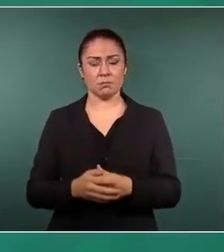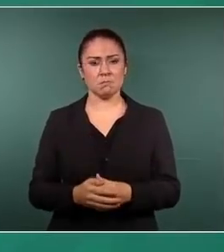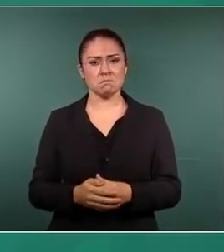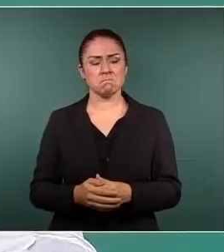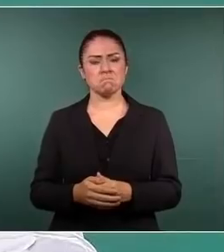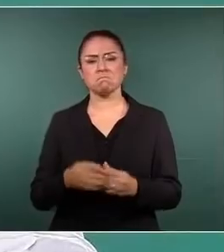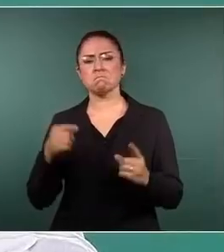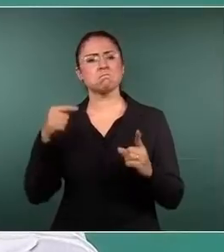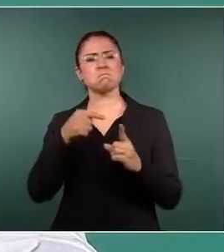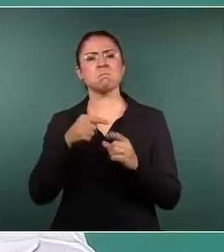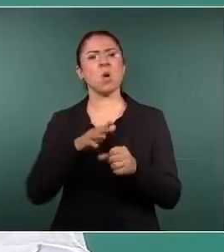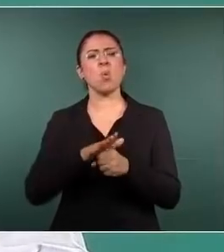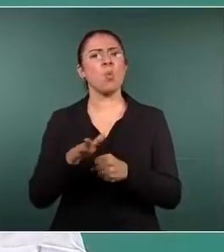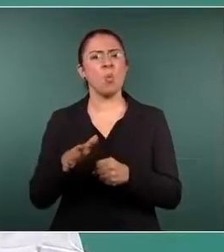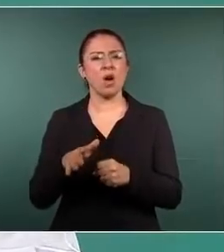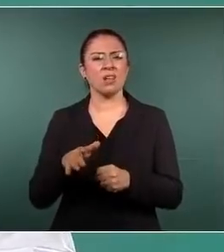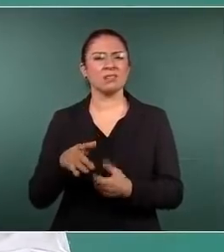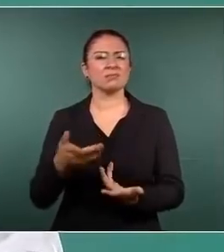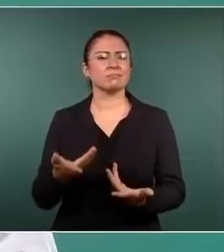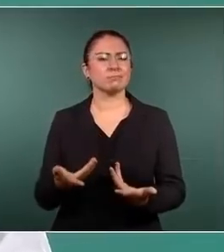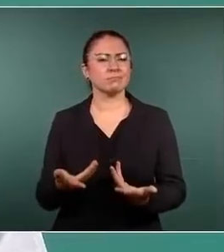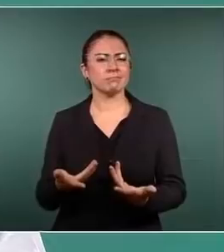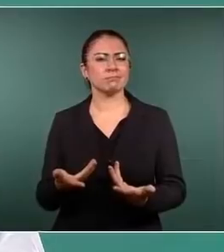sobre la situación